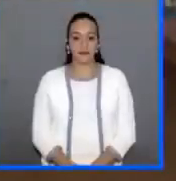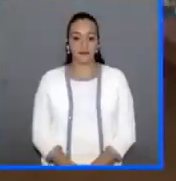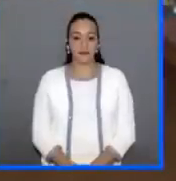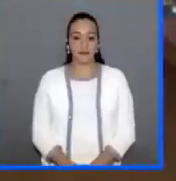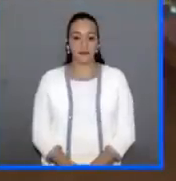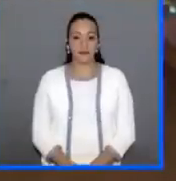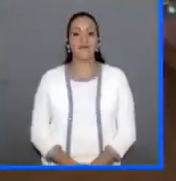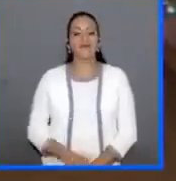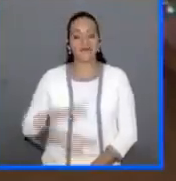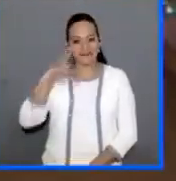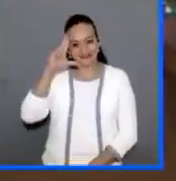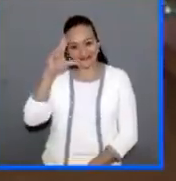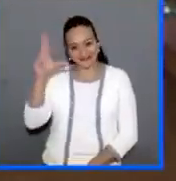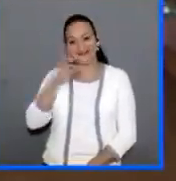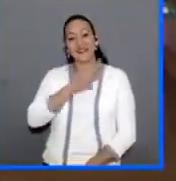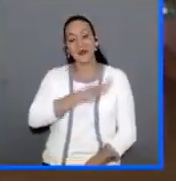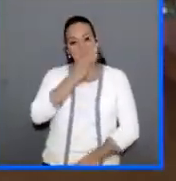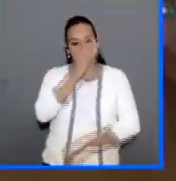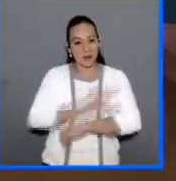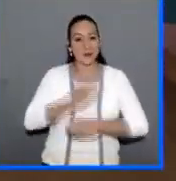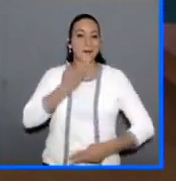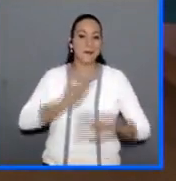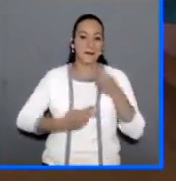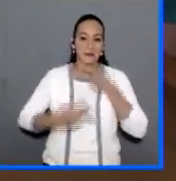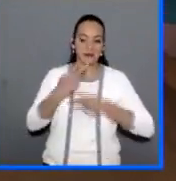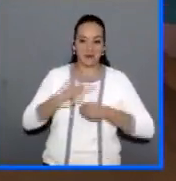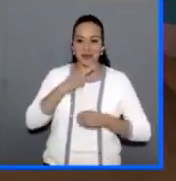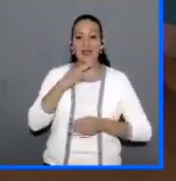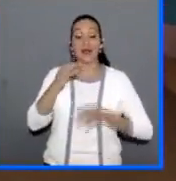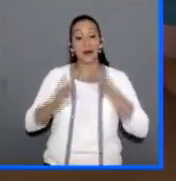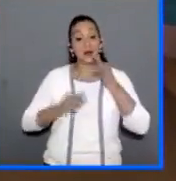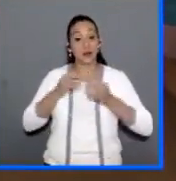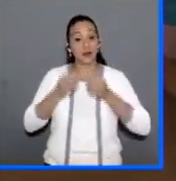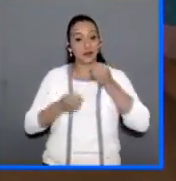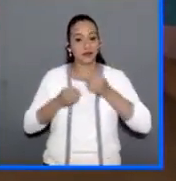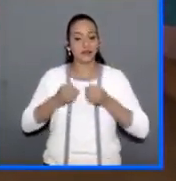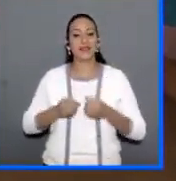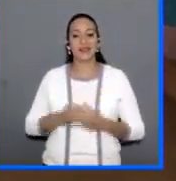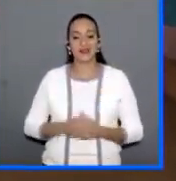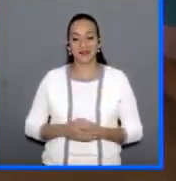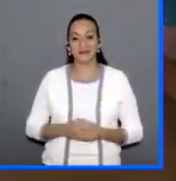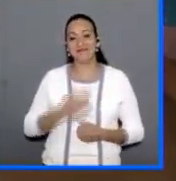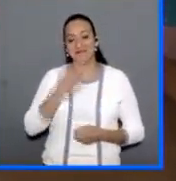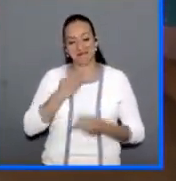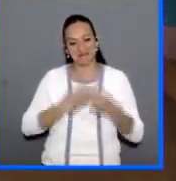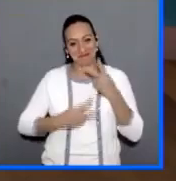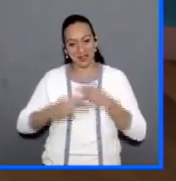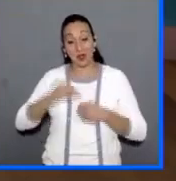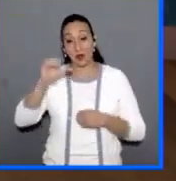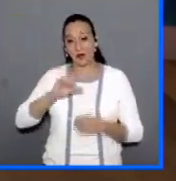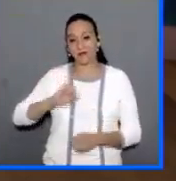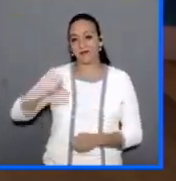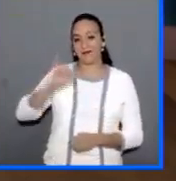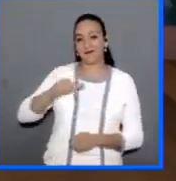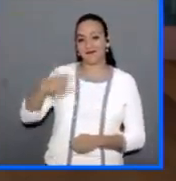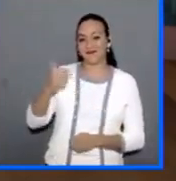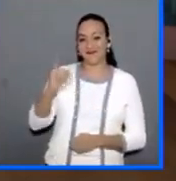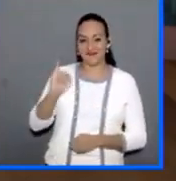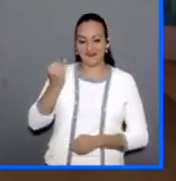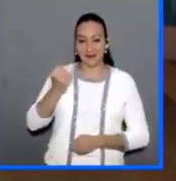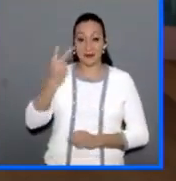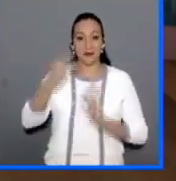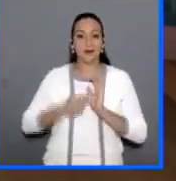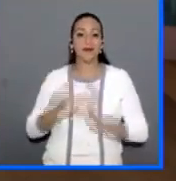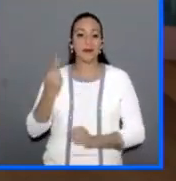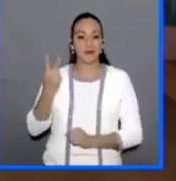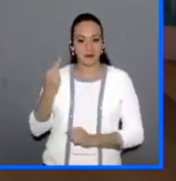Muy buenas tardes. Les damos la más cordial bienvenida a este espacio de noticias corte informativo, hoy que es jueves 12 de junio de 2025. Soy